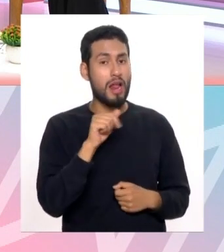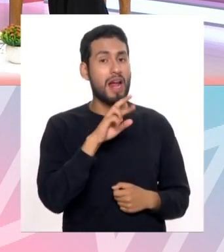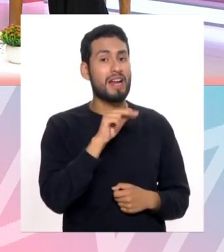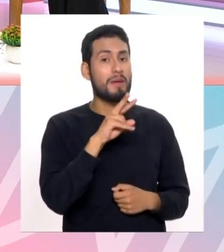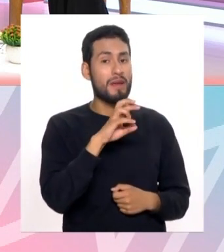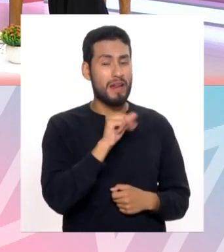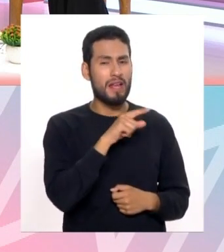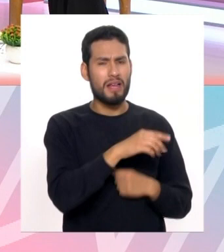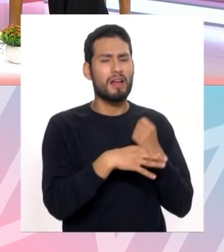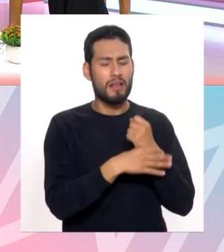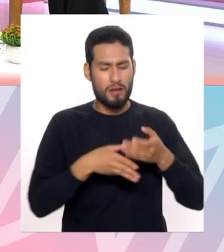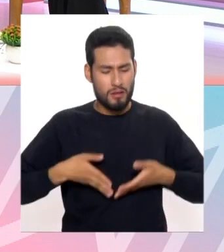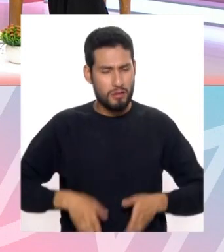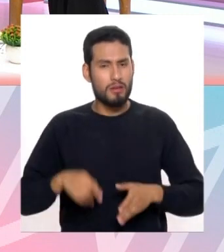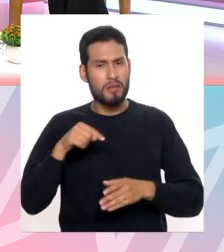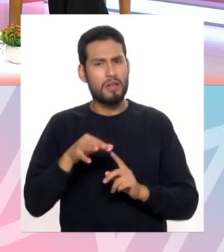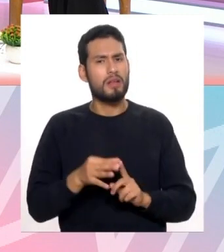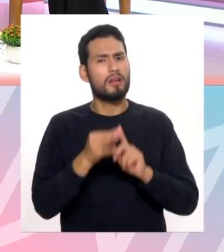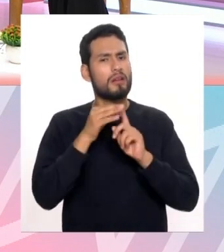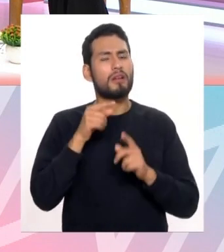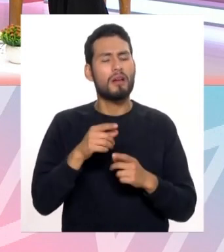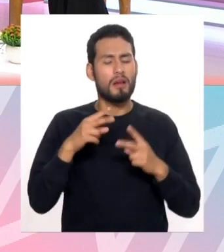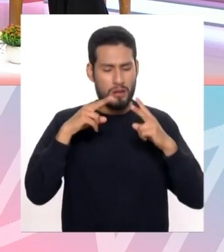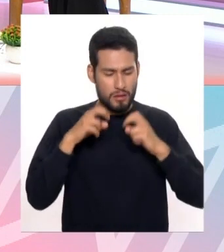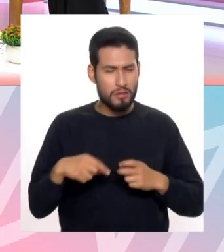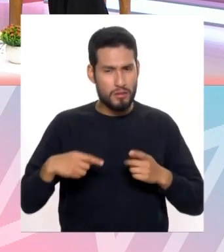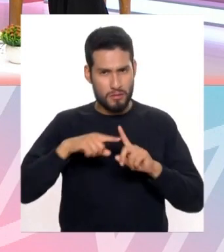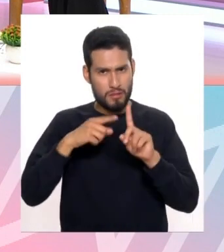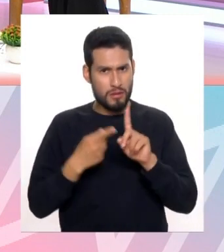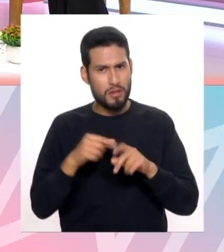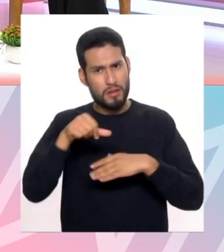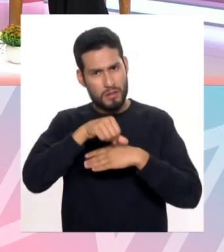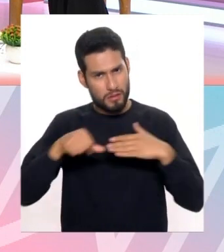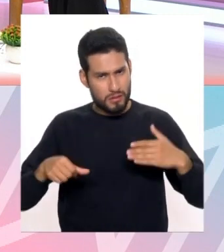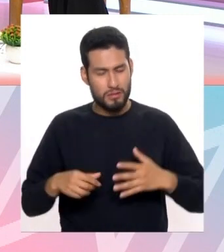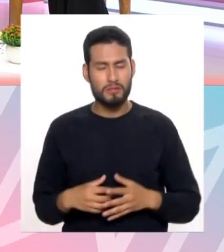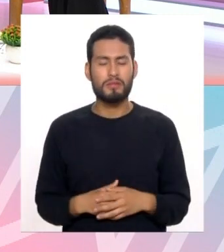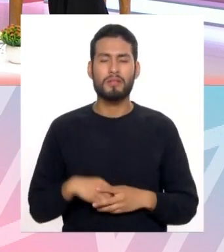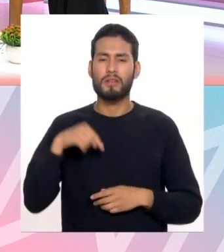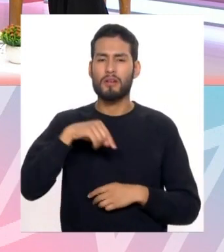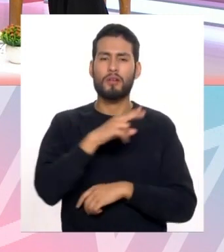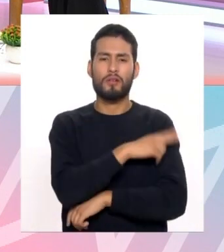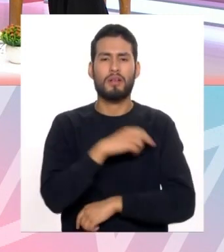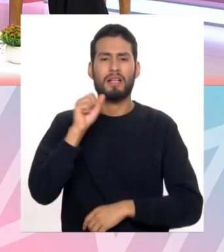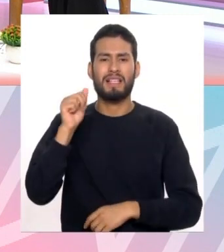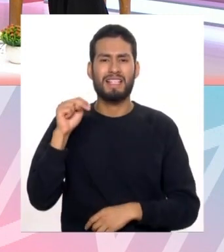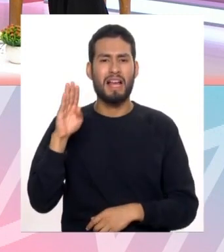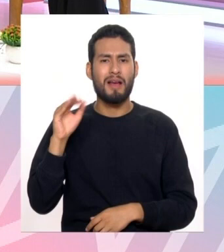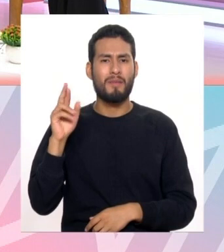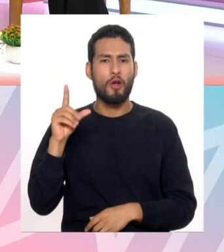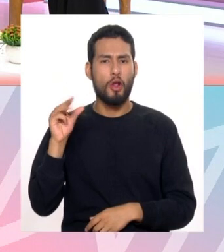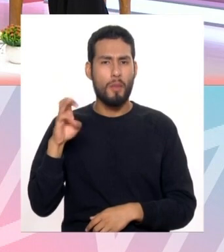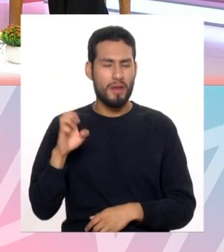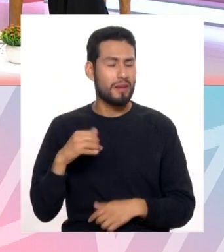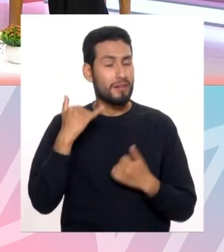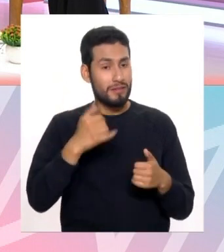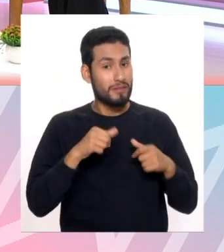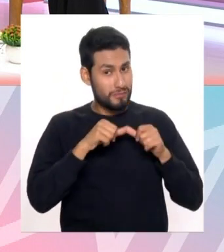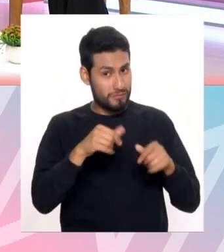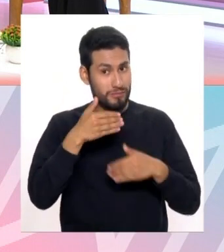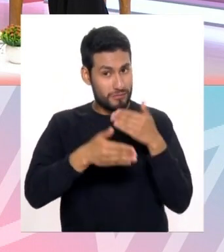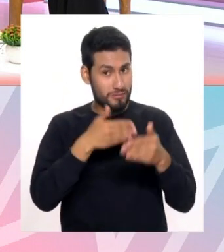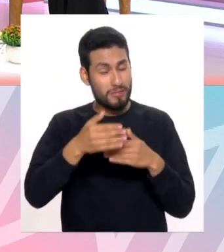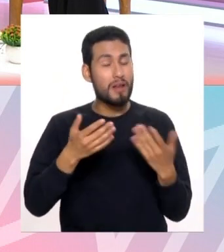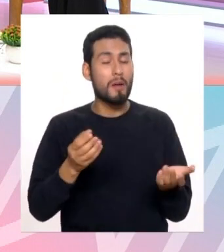que es médico gineco-obstetra, especialista en medicina y cirugía fetal del Hospital San Bartolomé. Así que continuemos